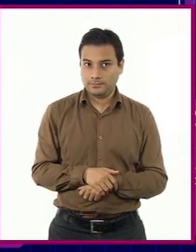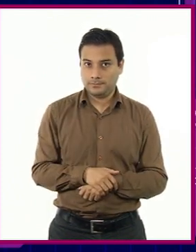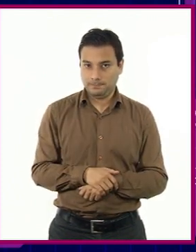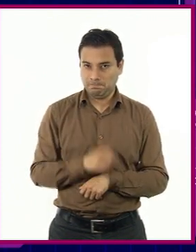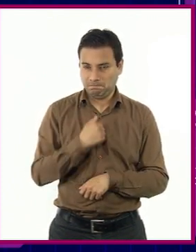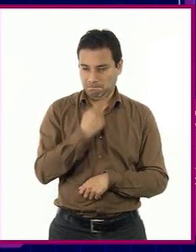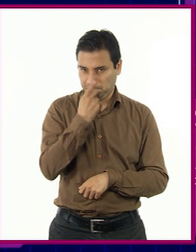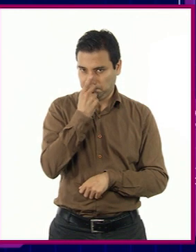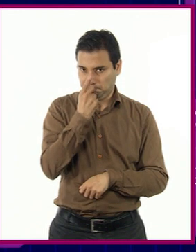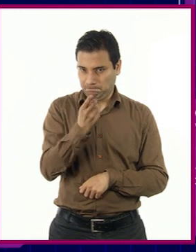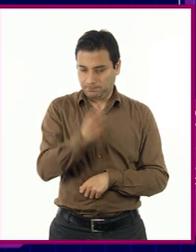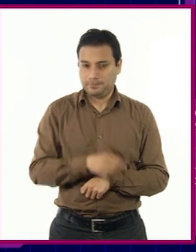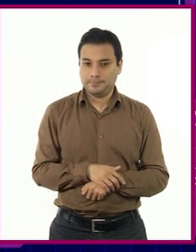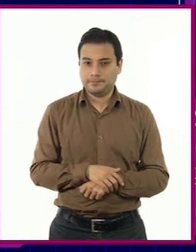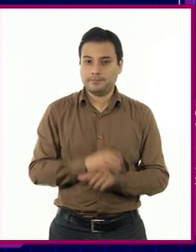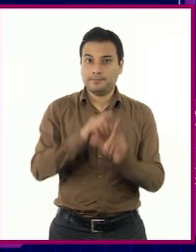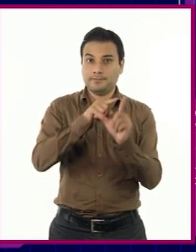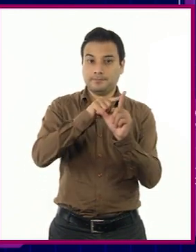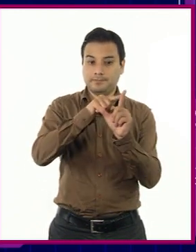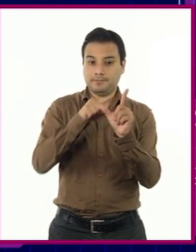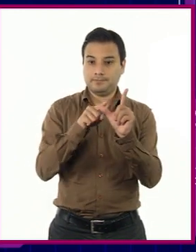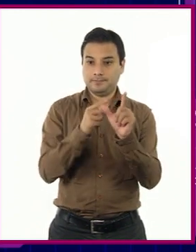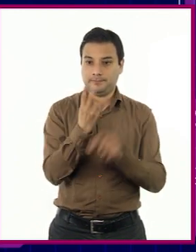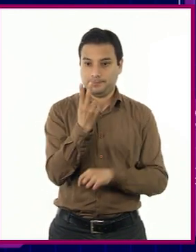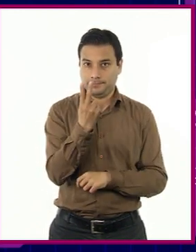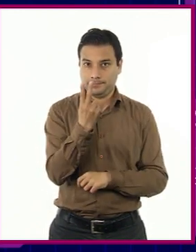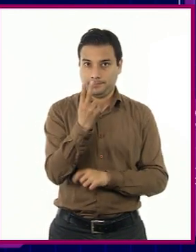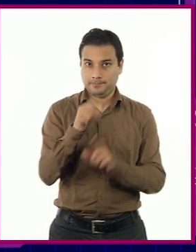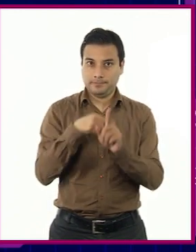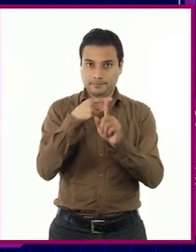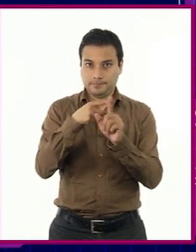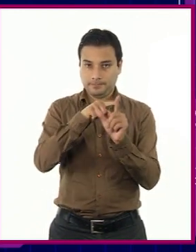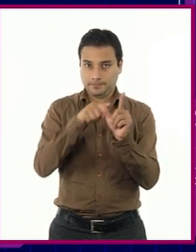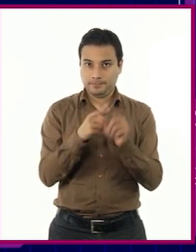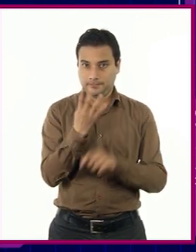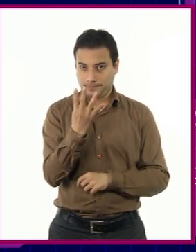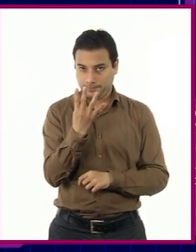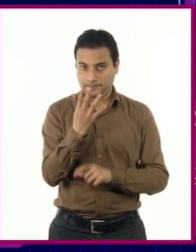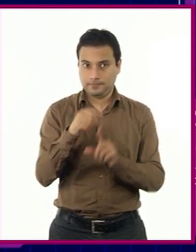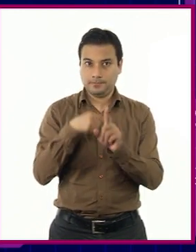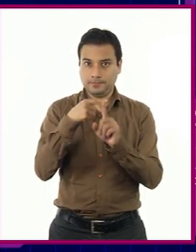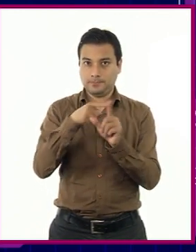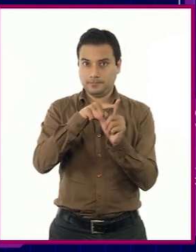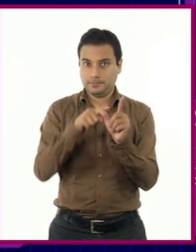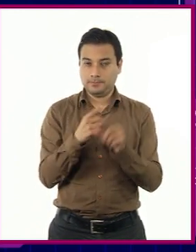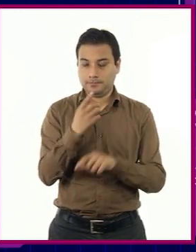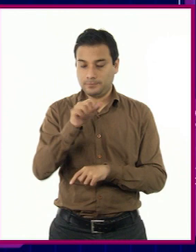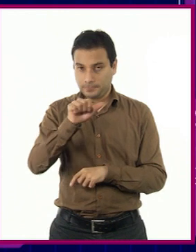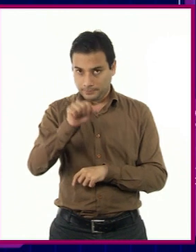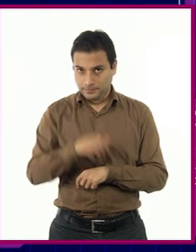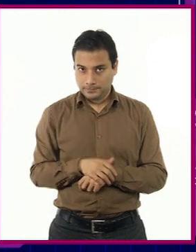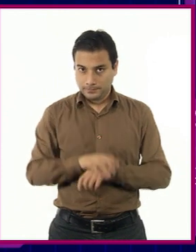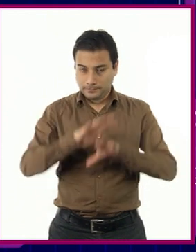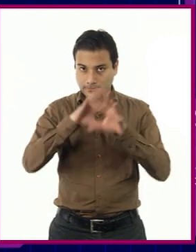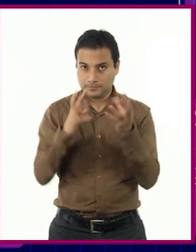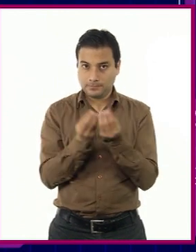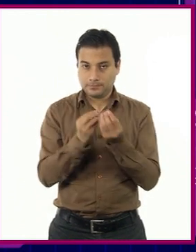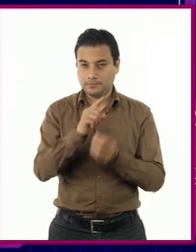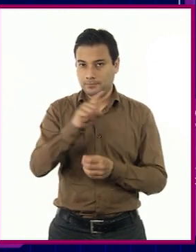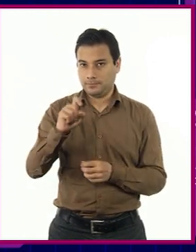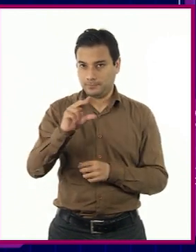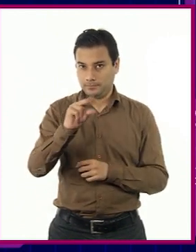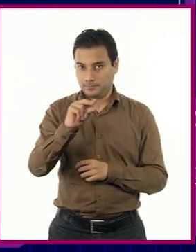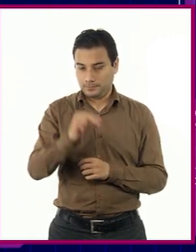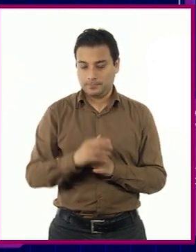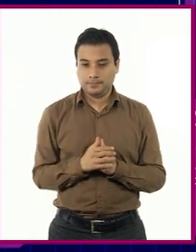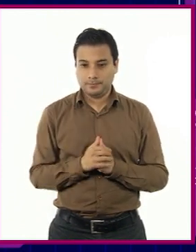podemos deducir que el ángulo 2 más el ángulo 4 más el ángulo A es igual a 180